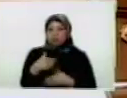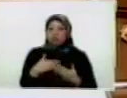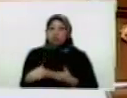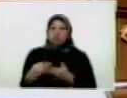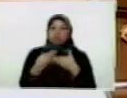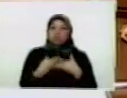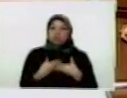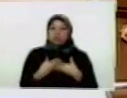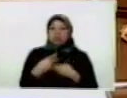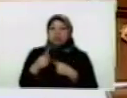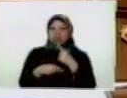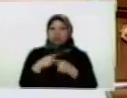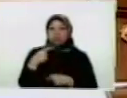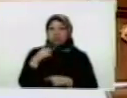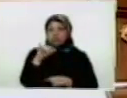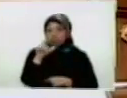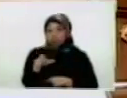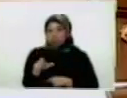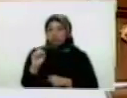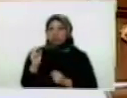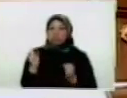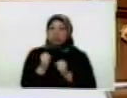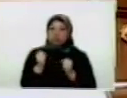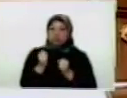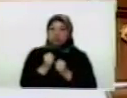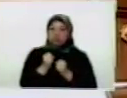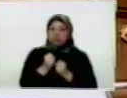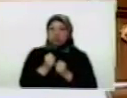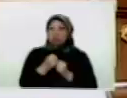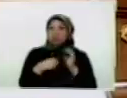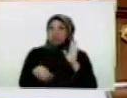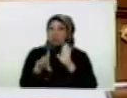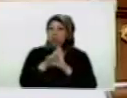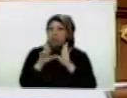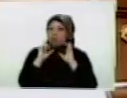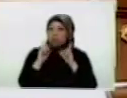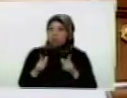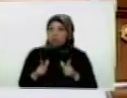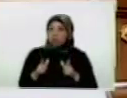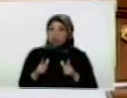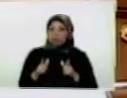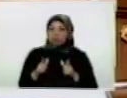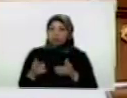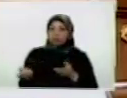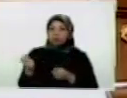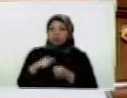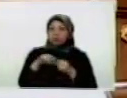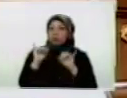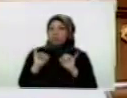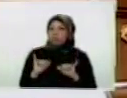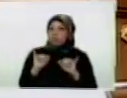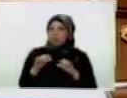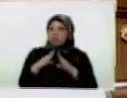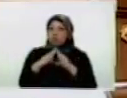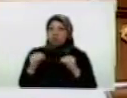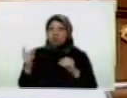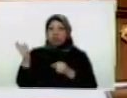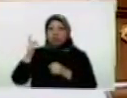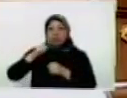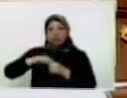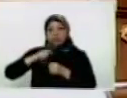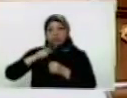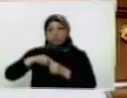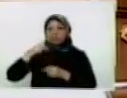de lo acontecido en el hemiciclo protocolar del Palacio Federal Legislativo. Se anexará a la misma todas las intervenciones